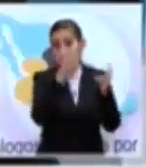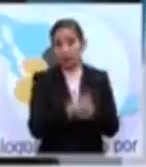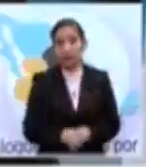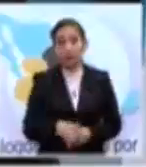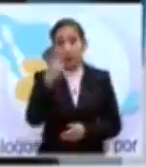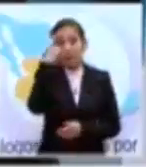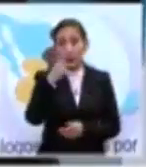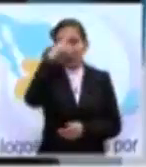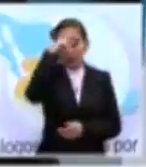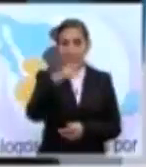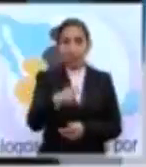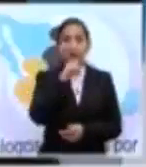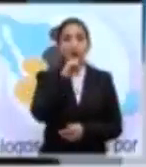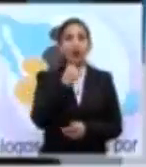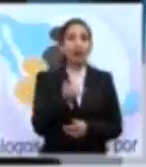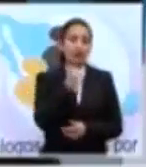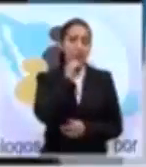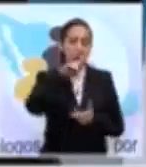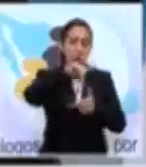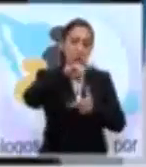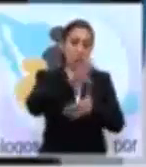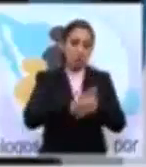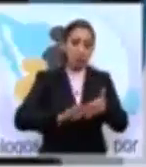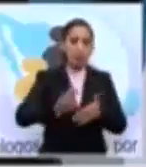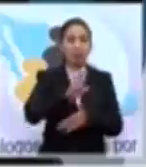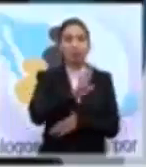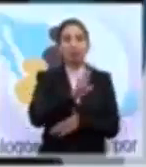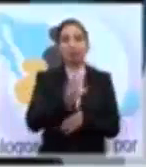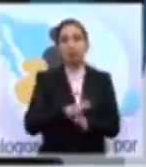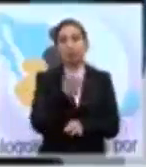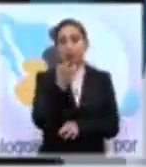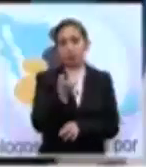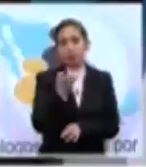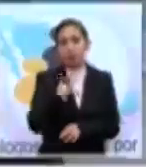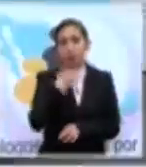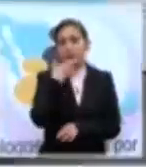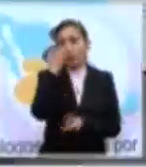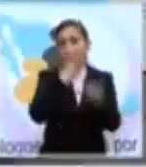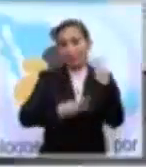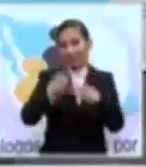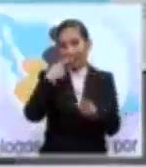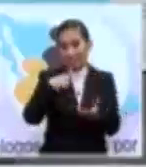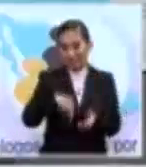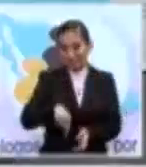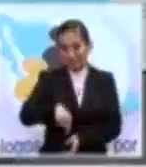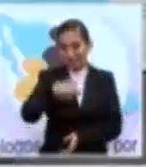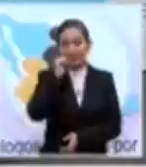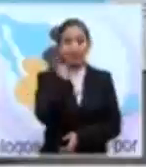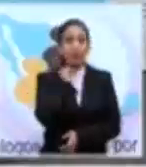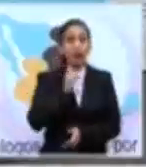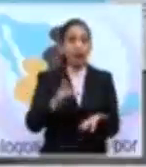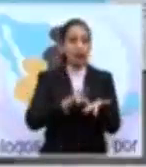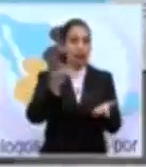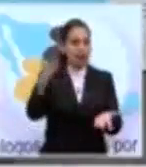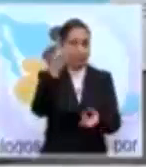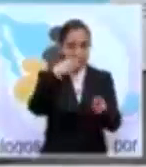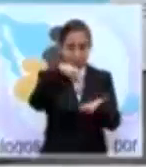para México, sino para Latinoamérica. Por lo tanto, le doy la bienvenida aquí al Senado y agradecer su